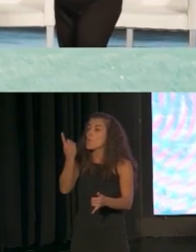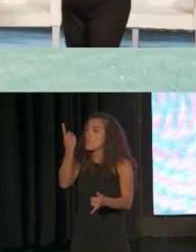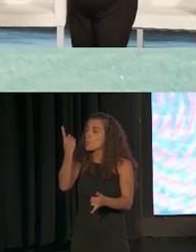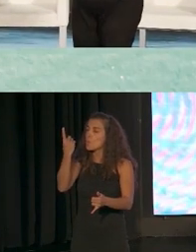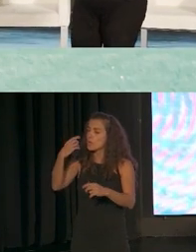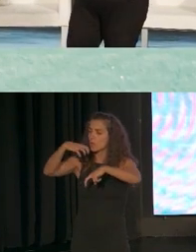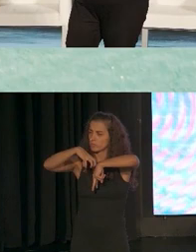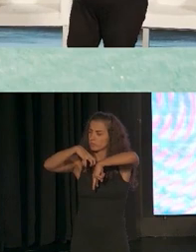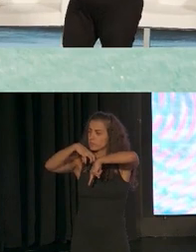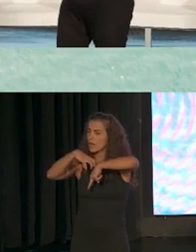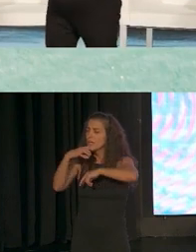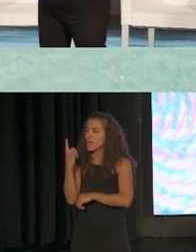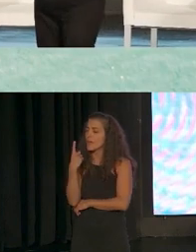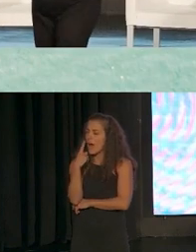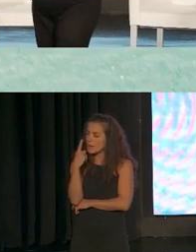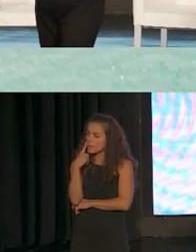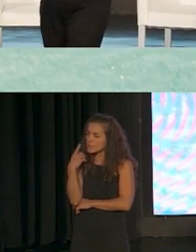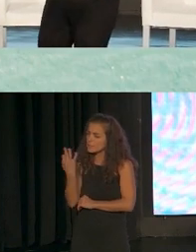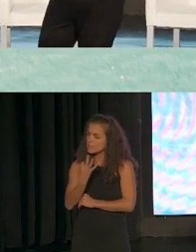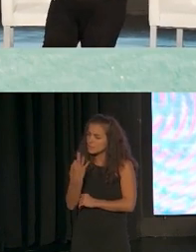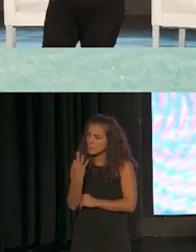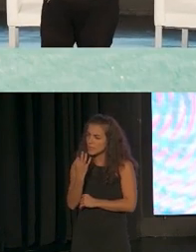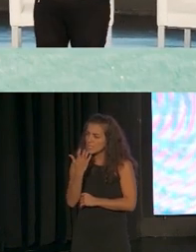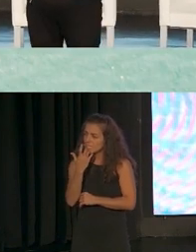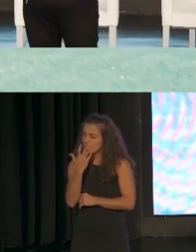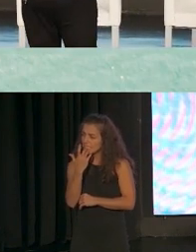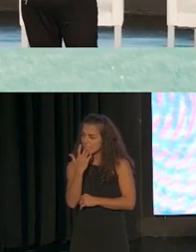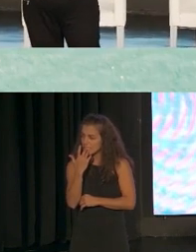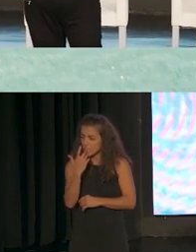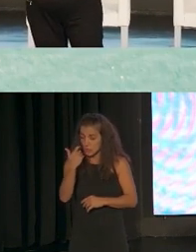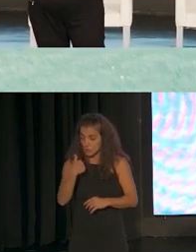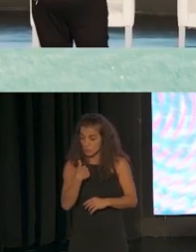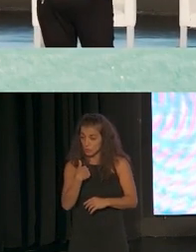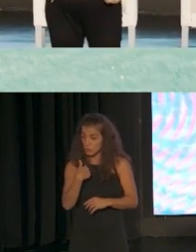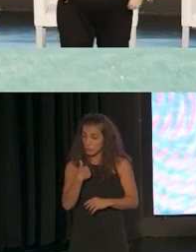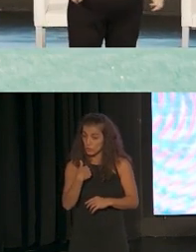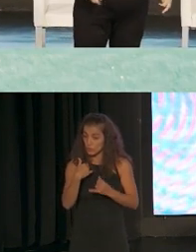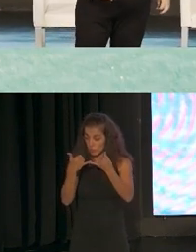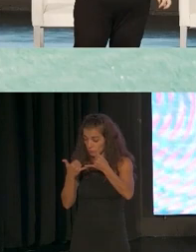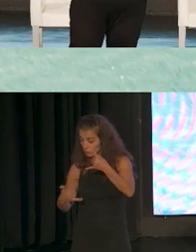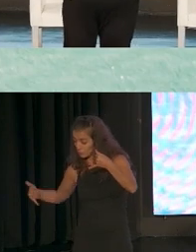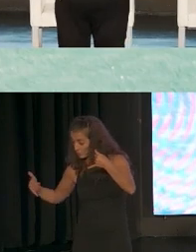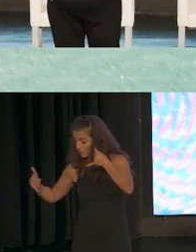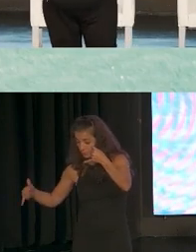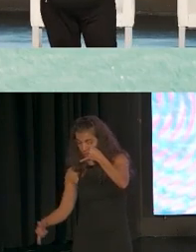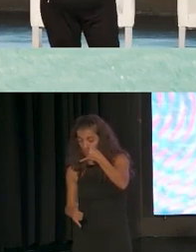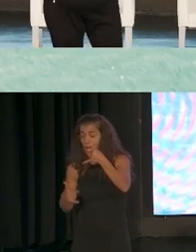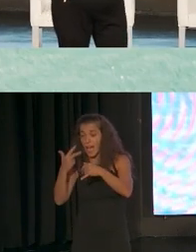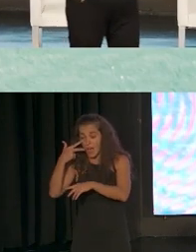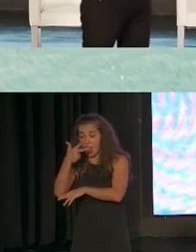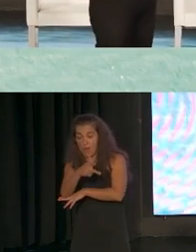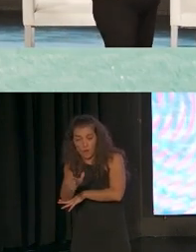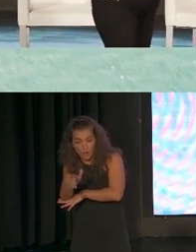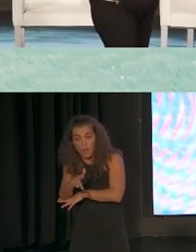dijo voy a ver qué pasa si desde aquí enchufo a la tierra con la cámara y